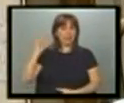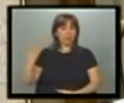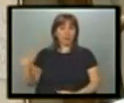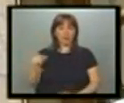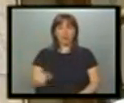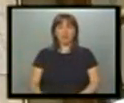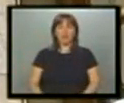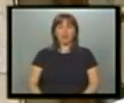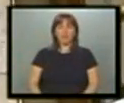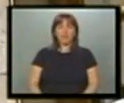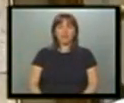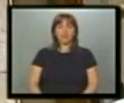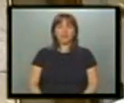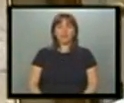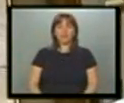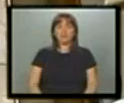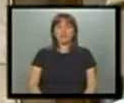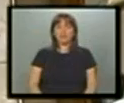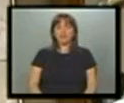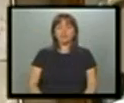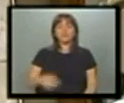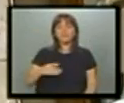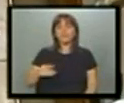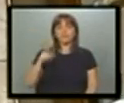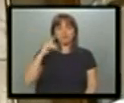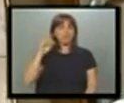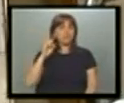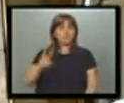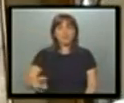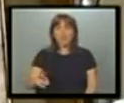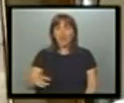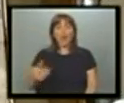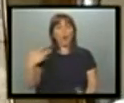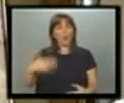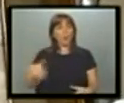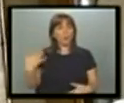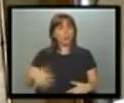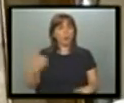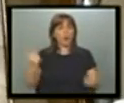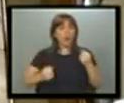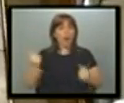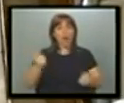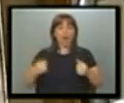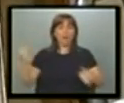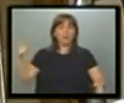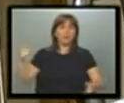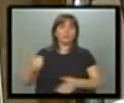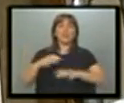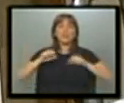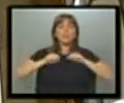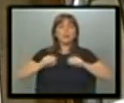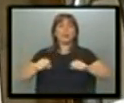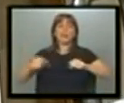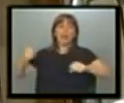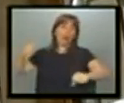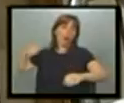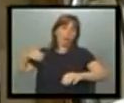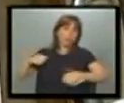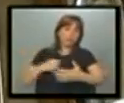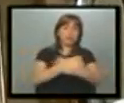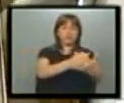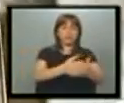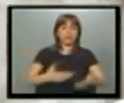realmente impresionante este accidente allí en ese vehículo que se termina incrustando en un supermercado en Balvanera